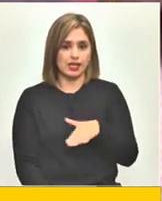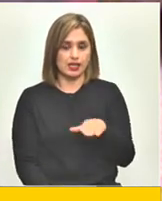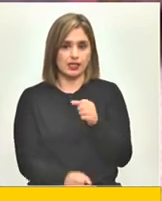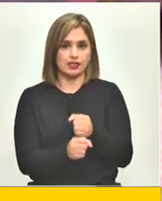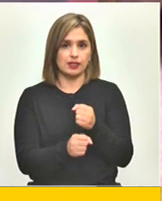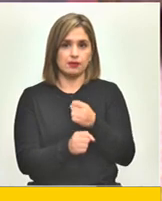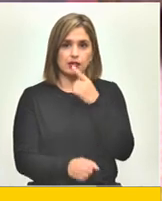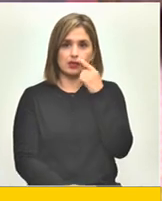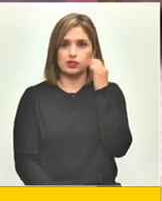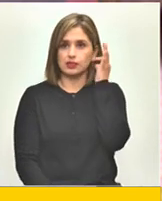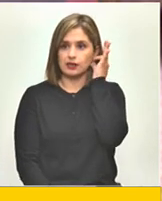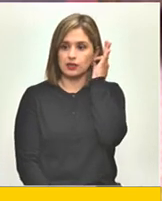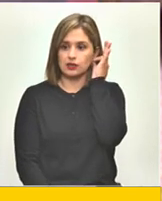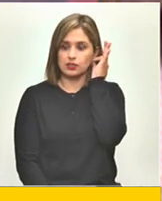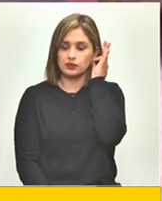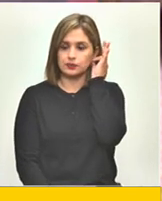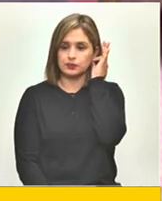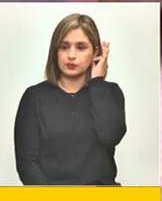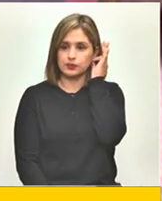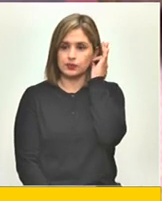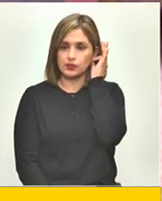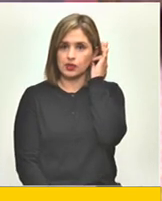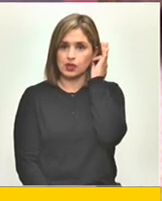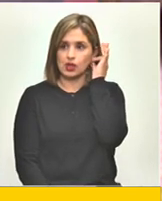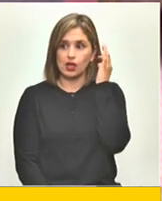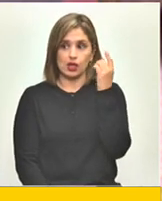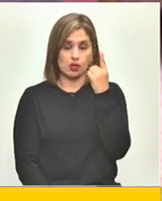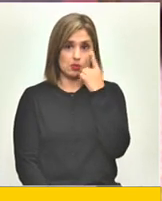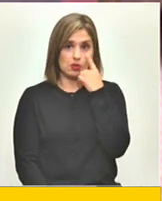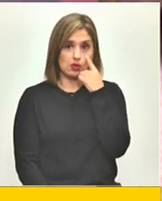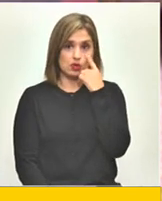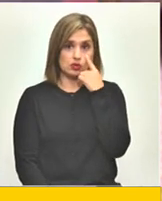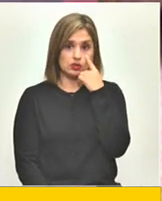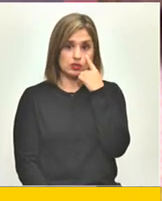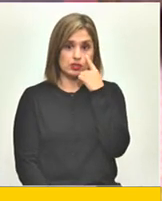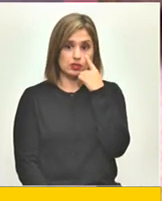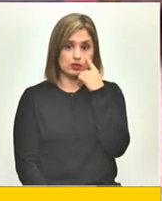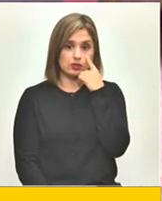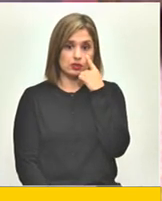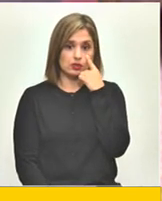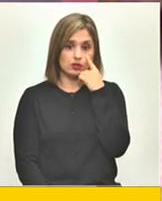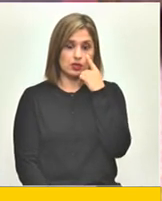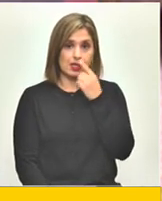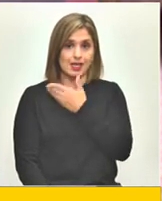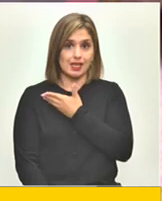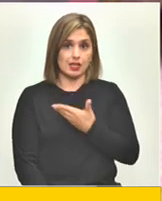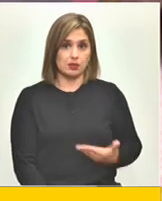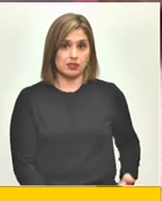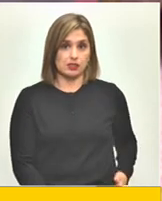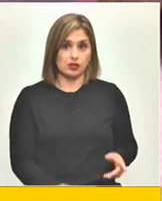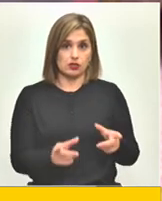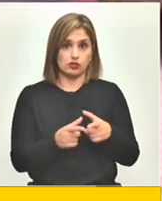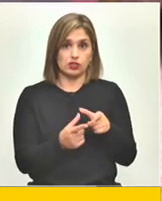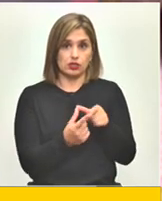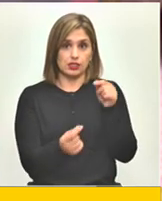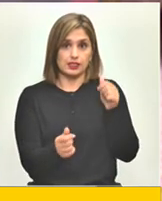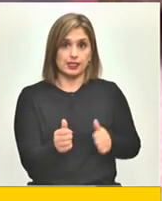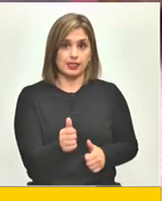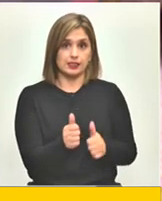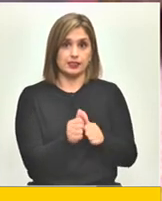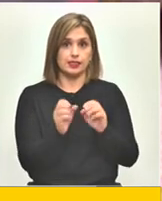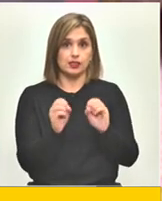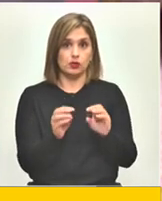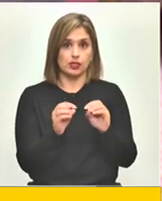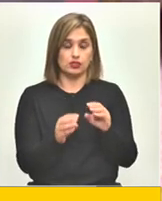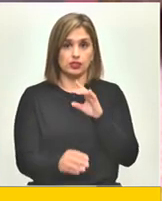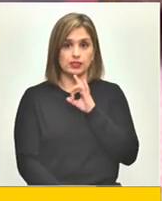y trabajadoras hemos conocido de primera mano tanto el presidente del Consejo Nacional de asistentes de la educación de